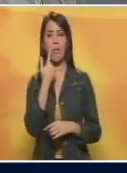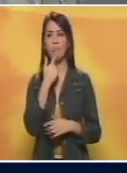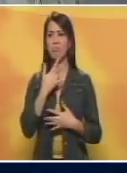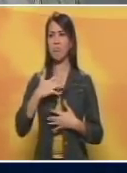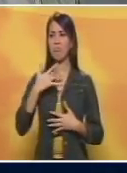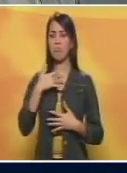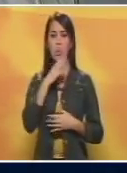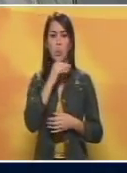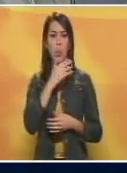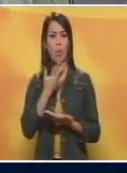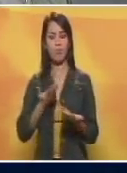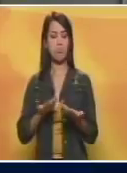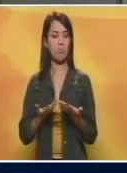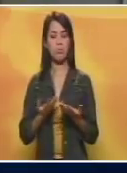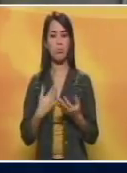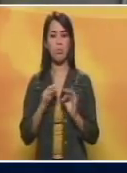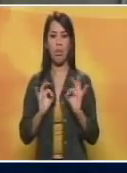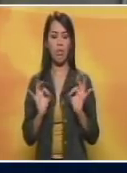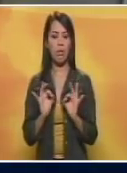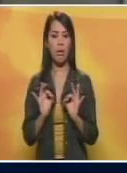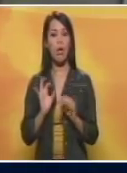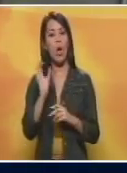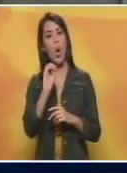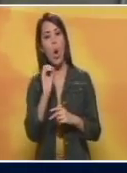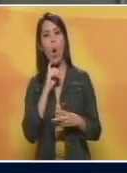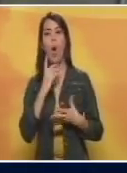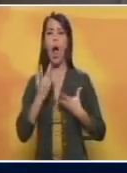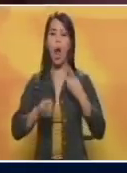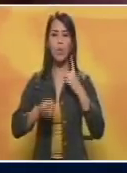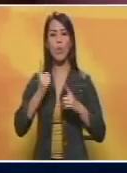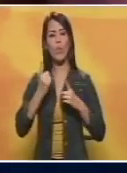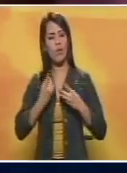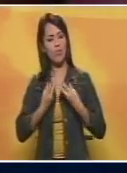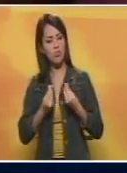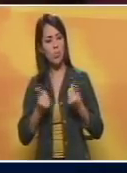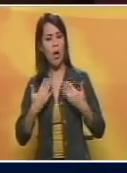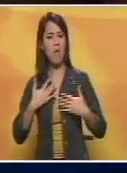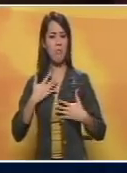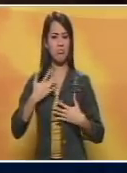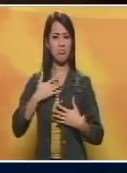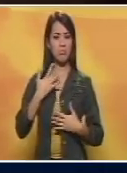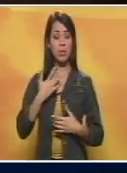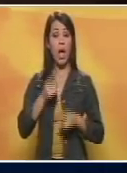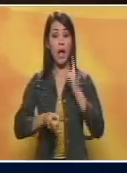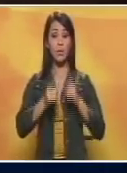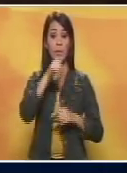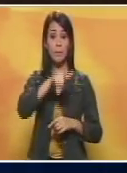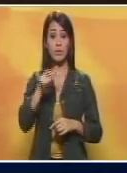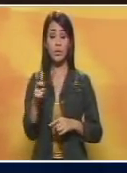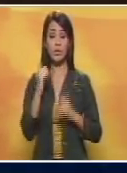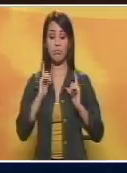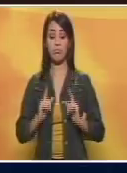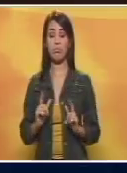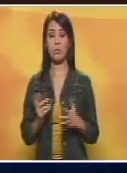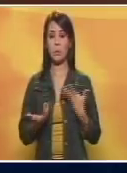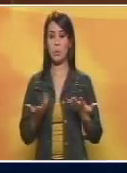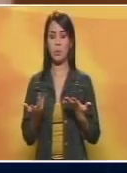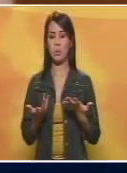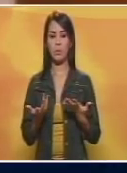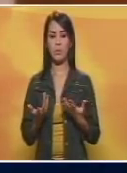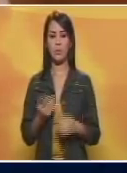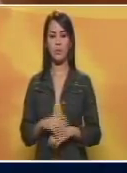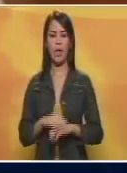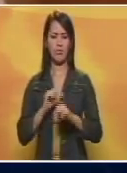presentar ningún tipo de síntoma o presentar algunas manifestaciones leves son muy pocos los pacientes que llegan a presentar un cuadro